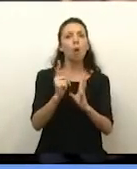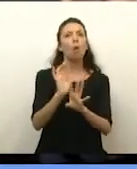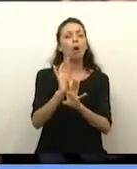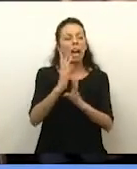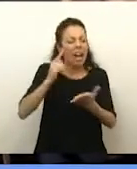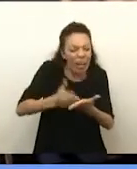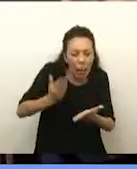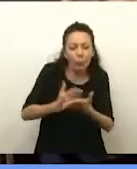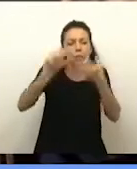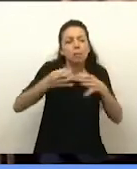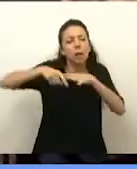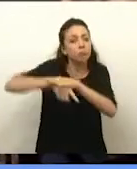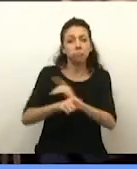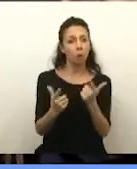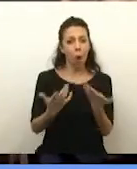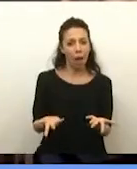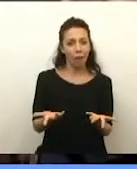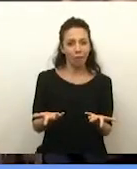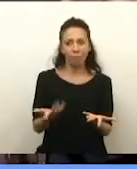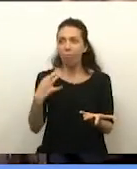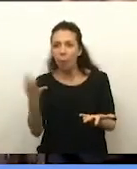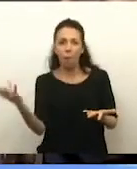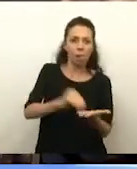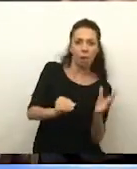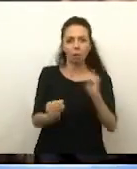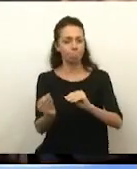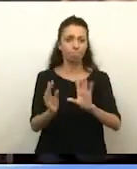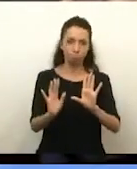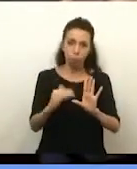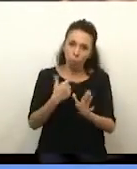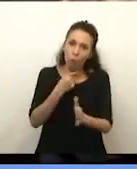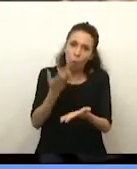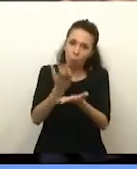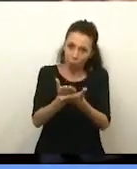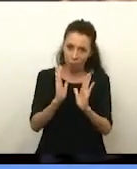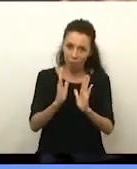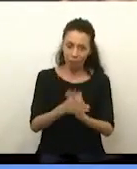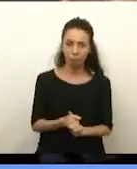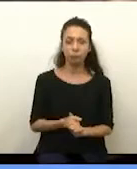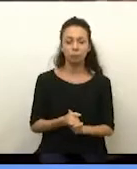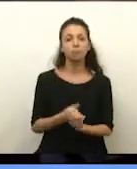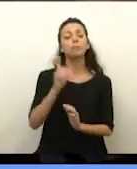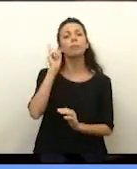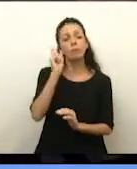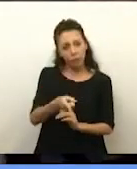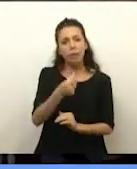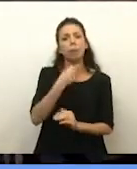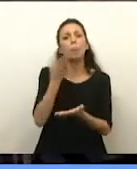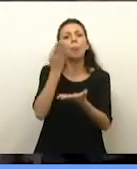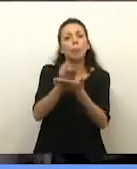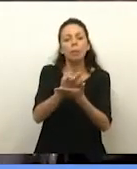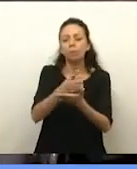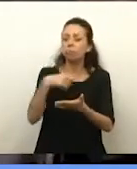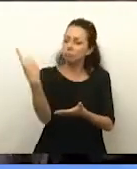a profundizar cuando hable concretamente del presupuesto reclamar también y nos pongamos de